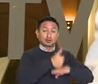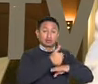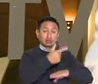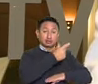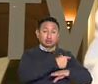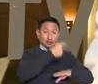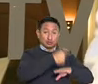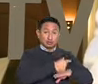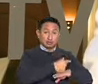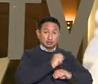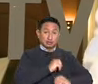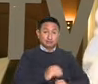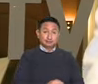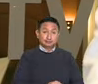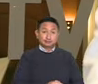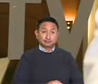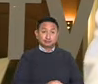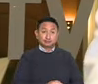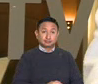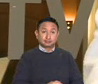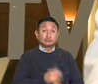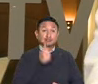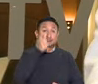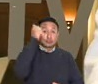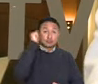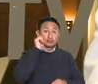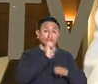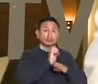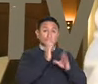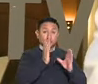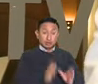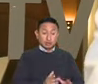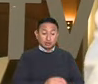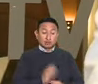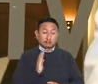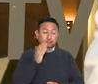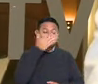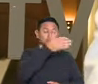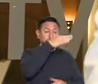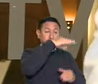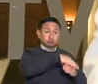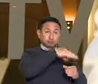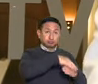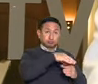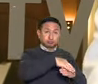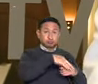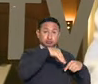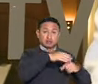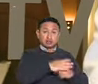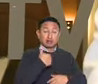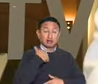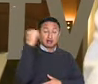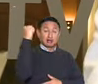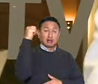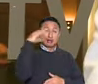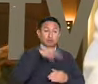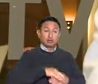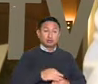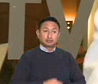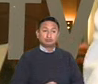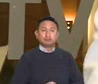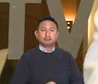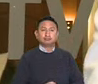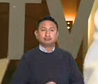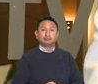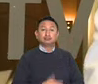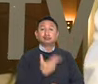seccionales. El día de ayer los ecuatorianos pues acudimos a las urnas para ejercer nuestro derecho al voto. Más